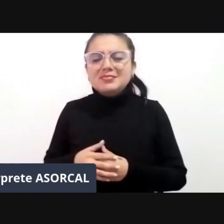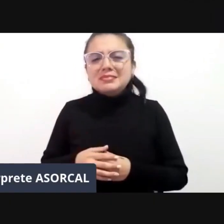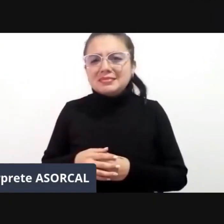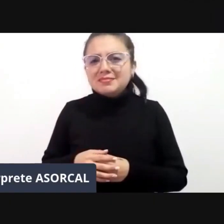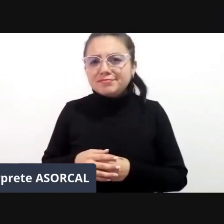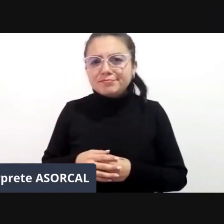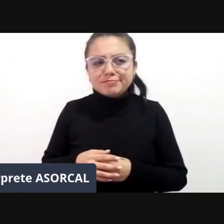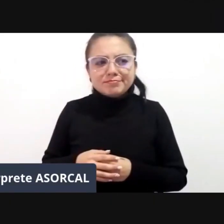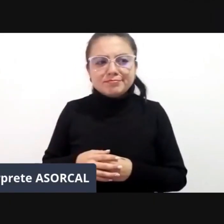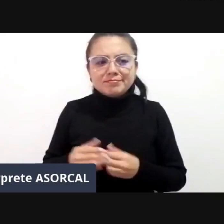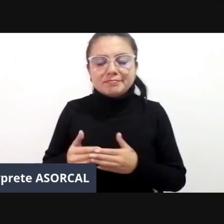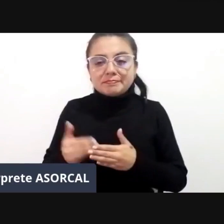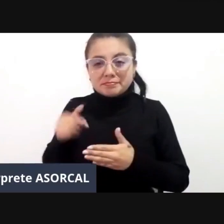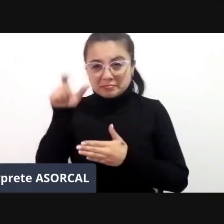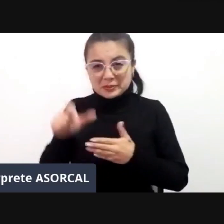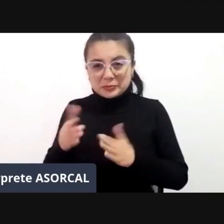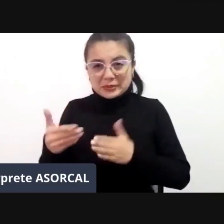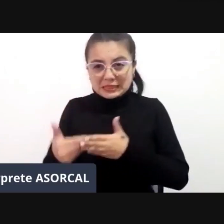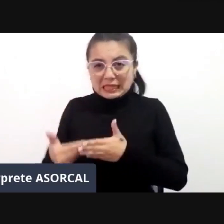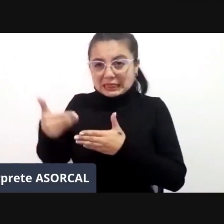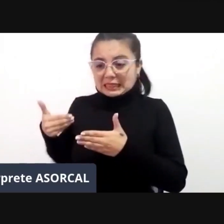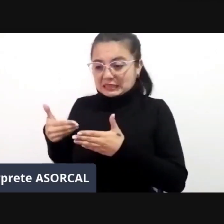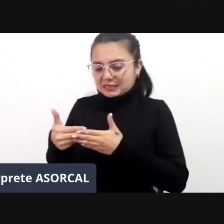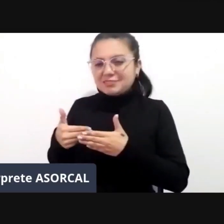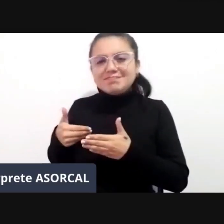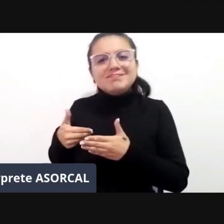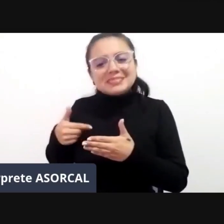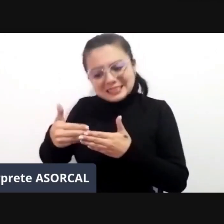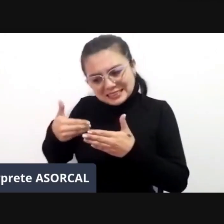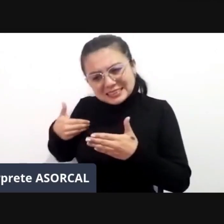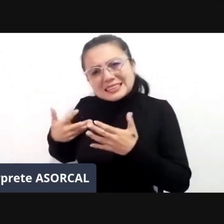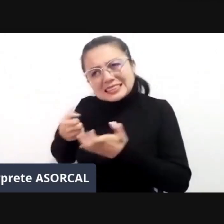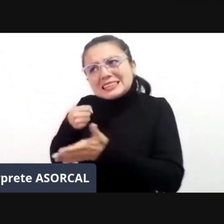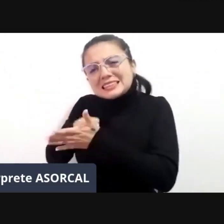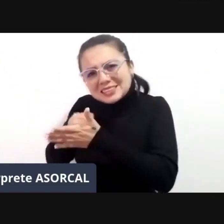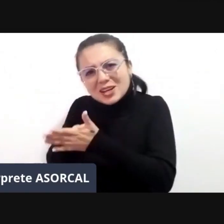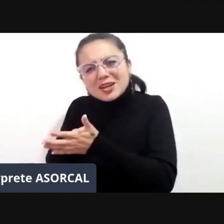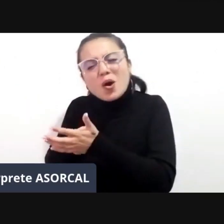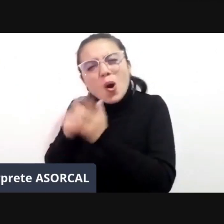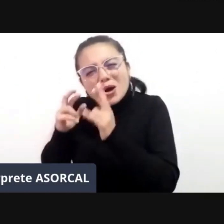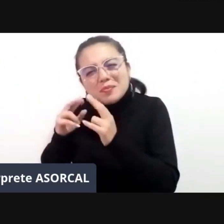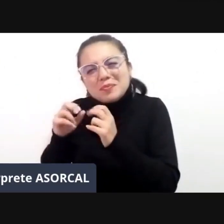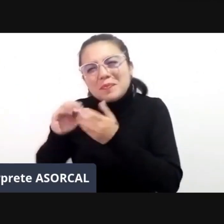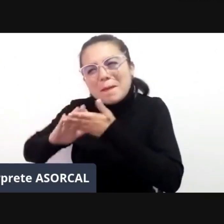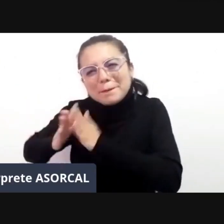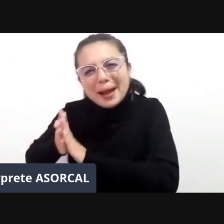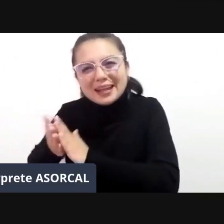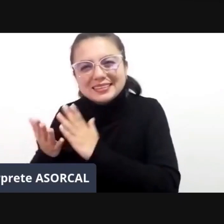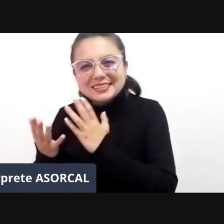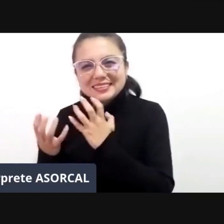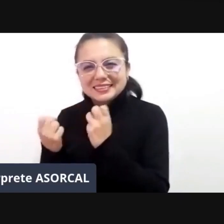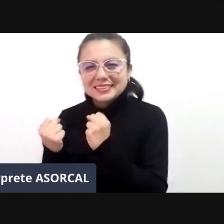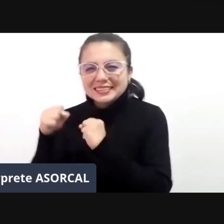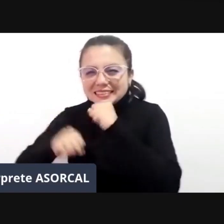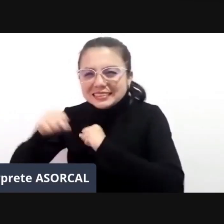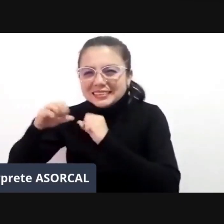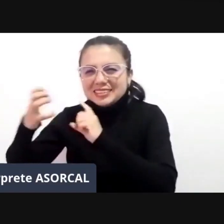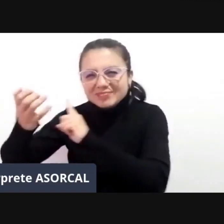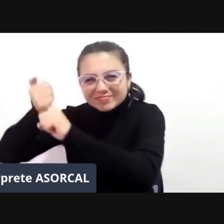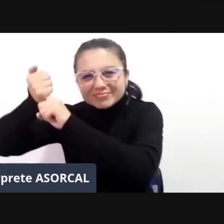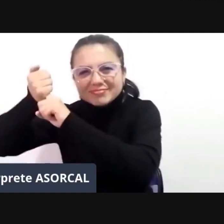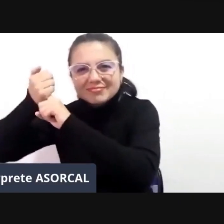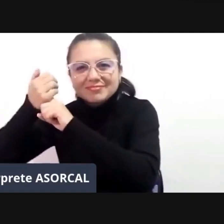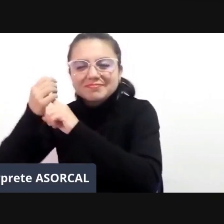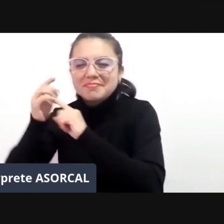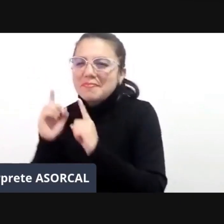podría haberse iniciado un camino hacia una paz posible, hacia un país posible. Por la estrechez de miras,